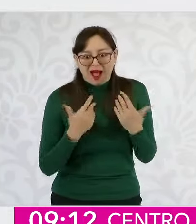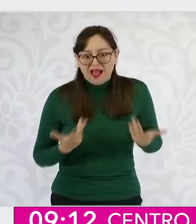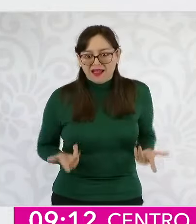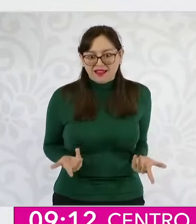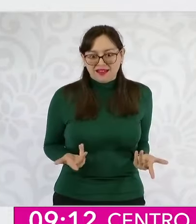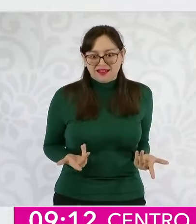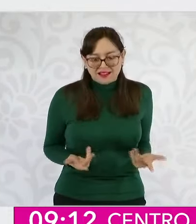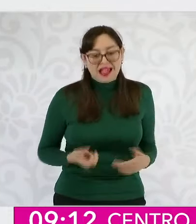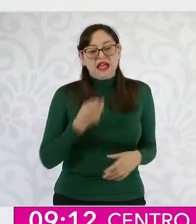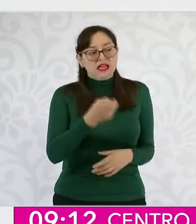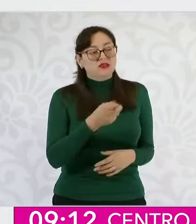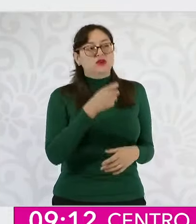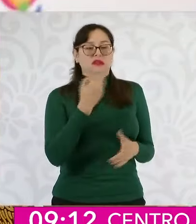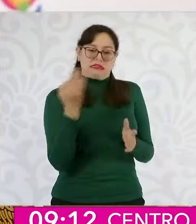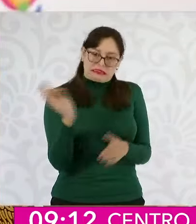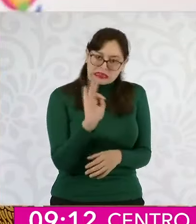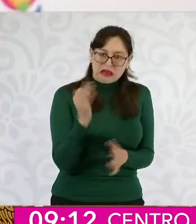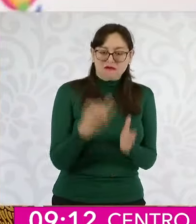migración